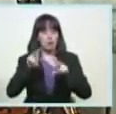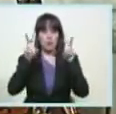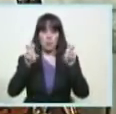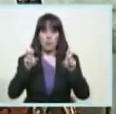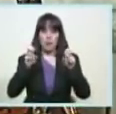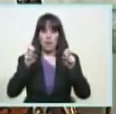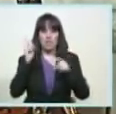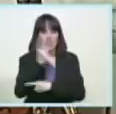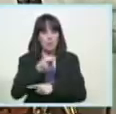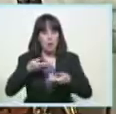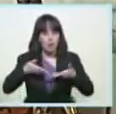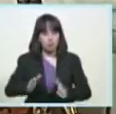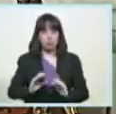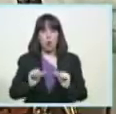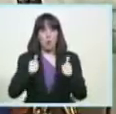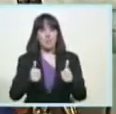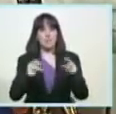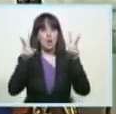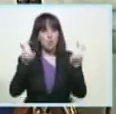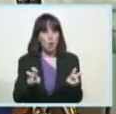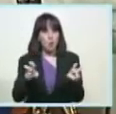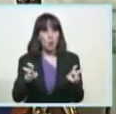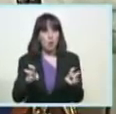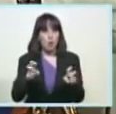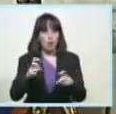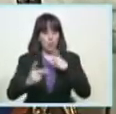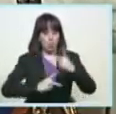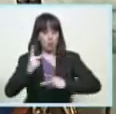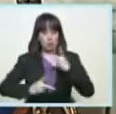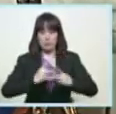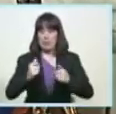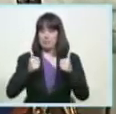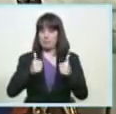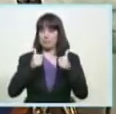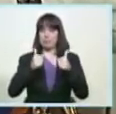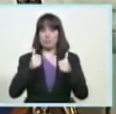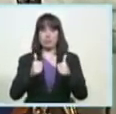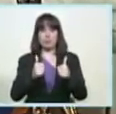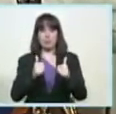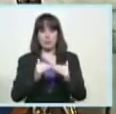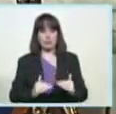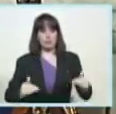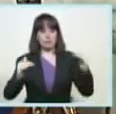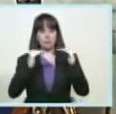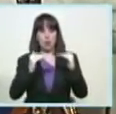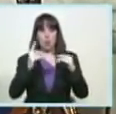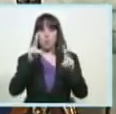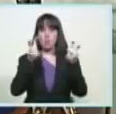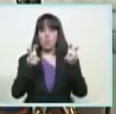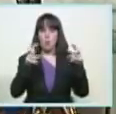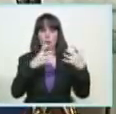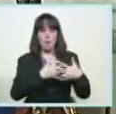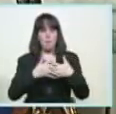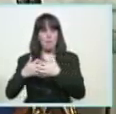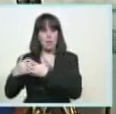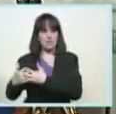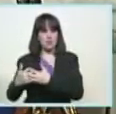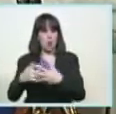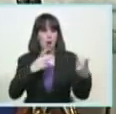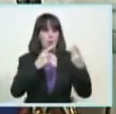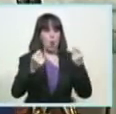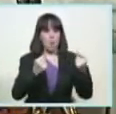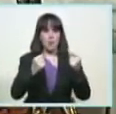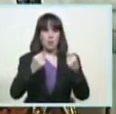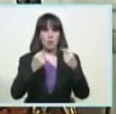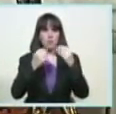nacer que una poderosa maquinaria económica con nuevos actores económicos a todo nivel